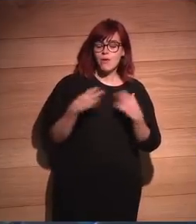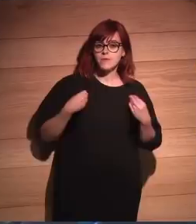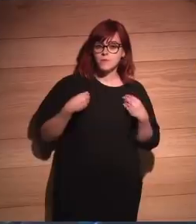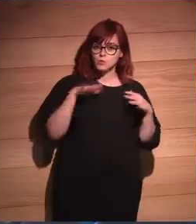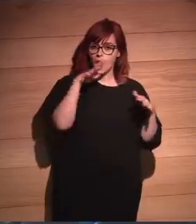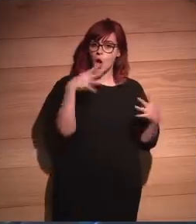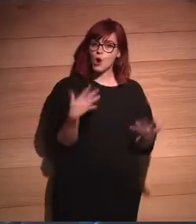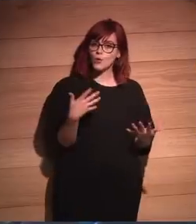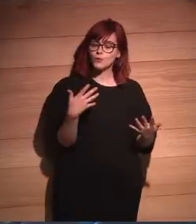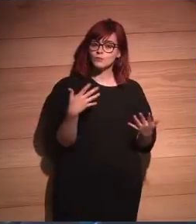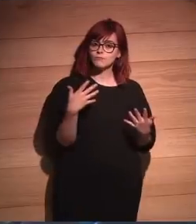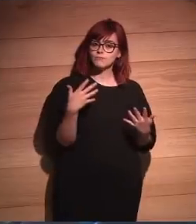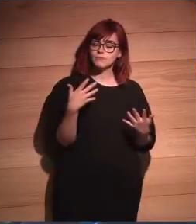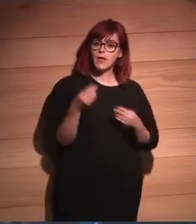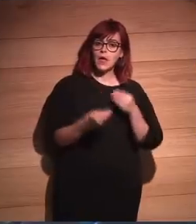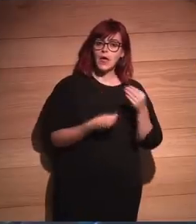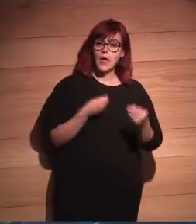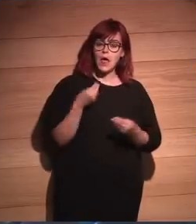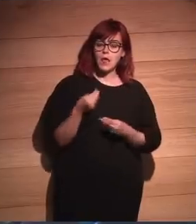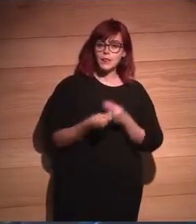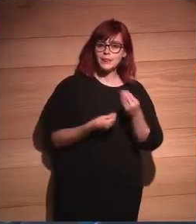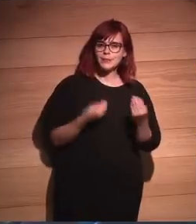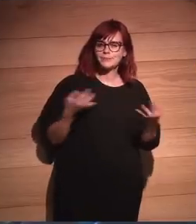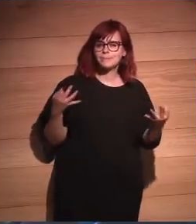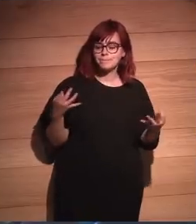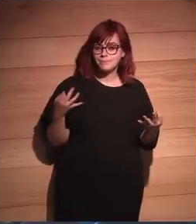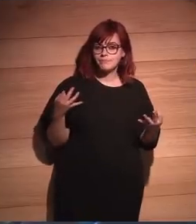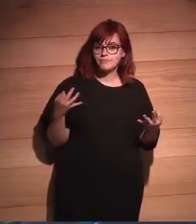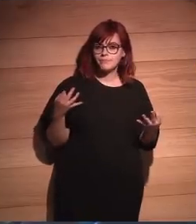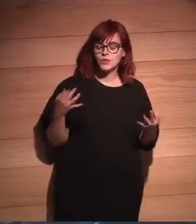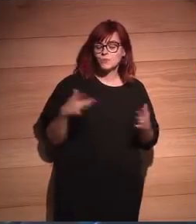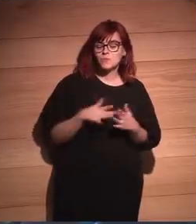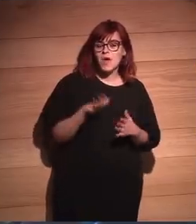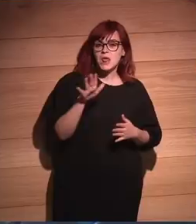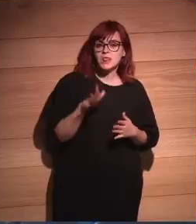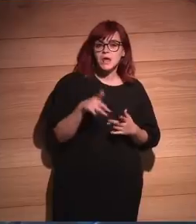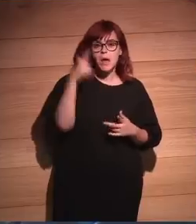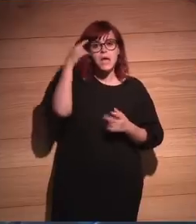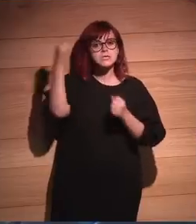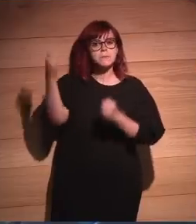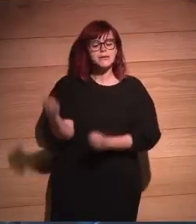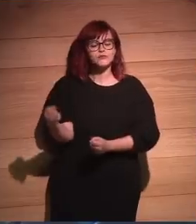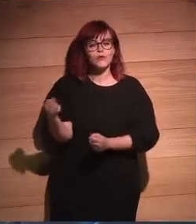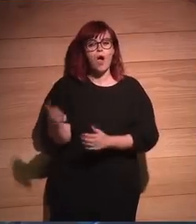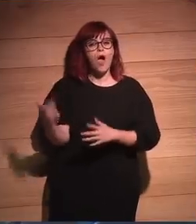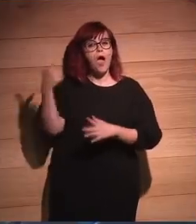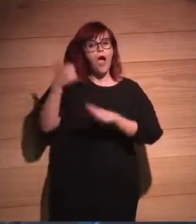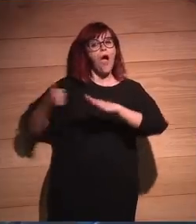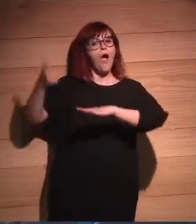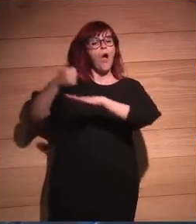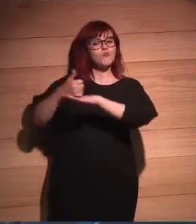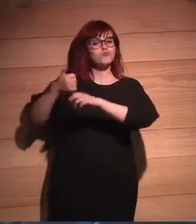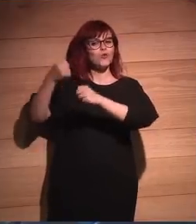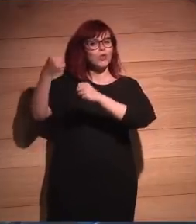vivimos, hace que, digamos, pierda su autoridad los expertos o